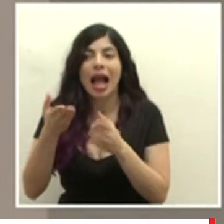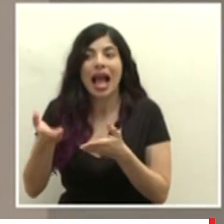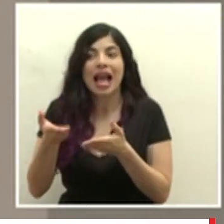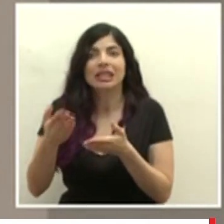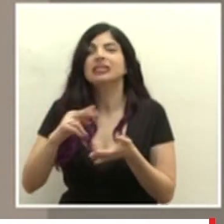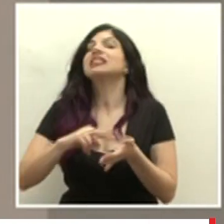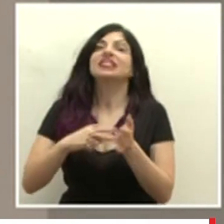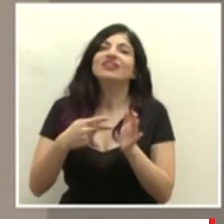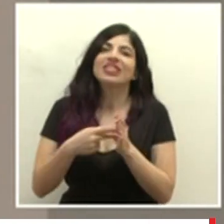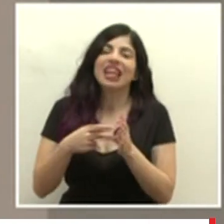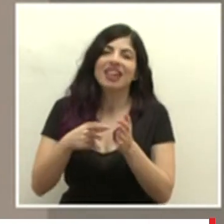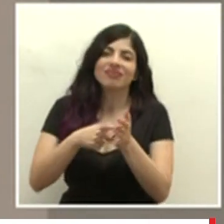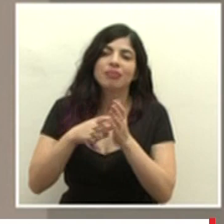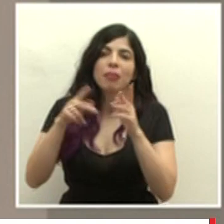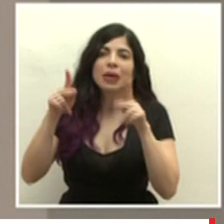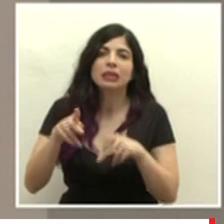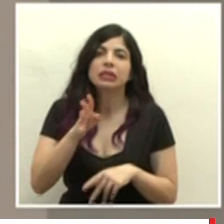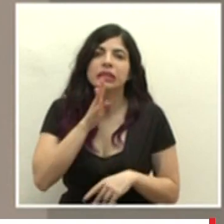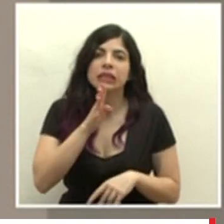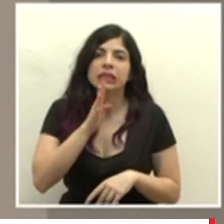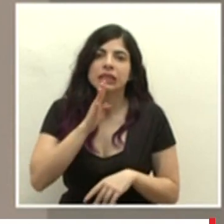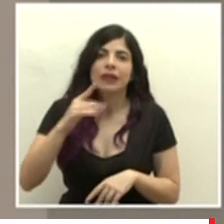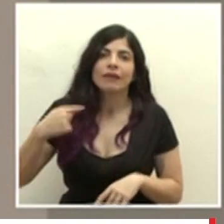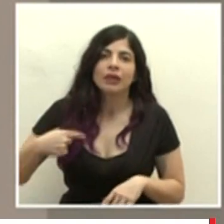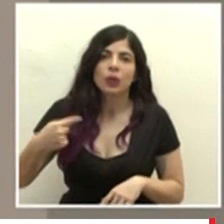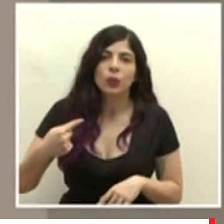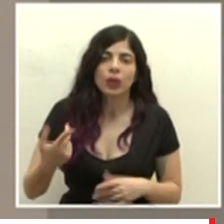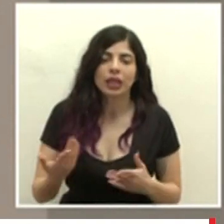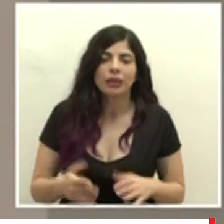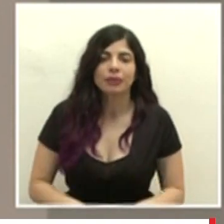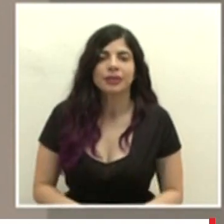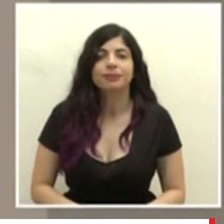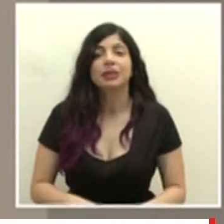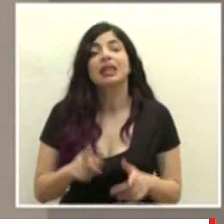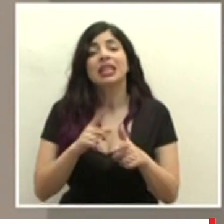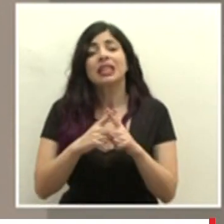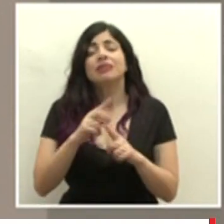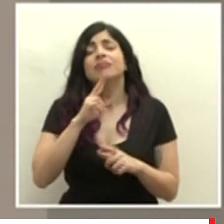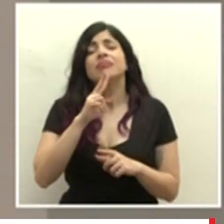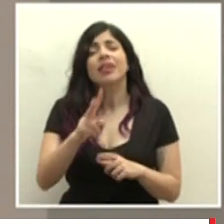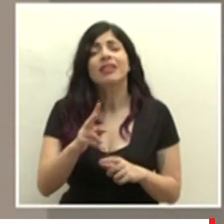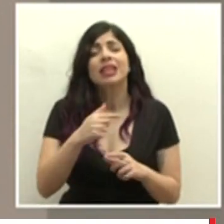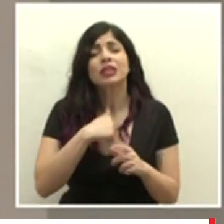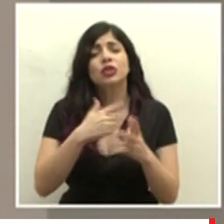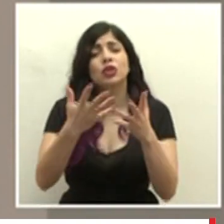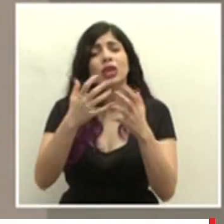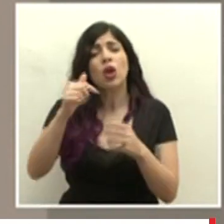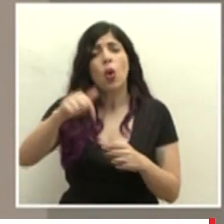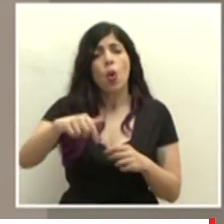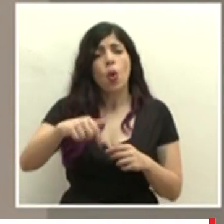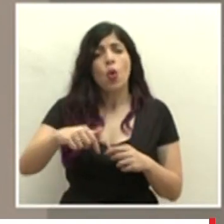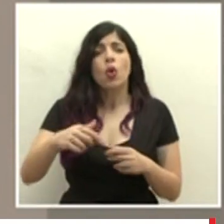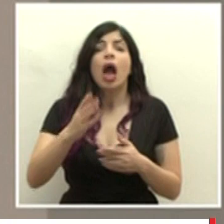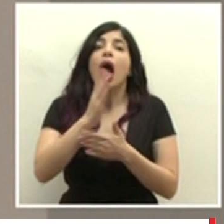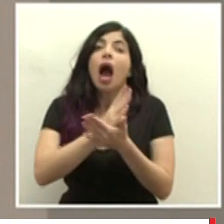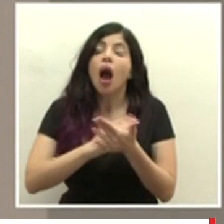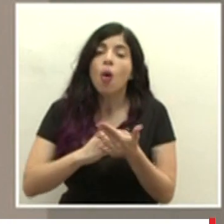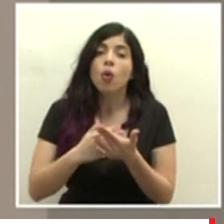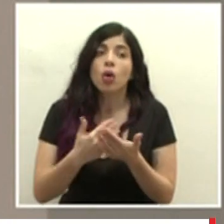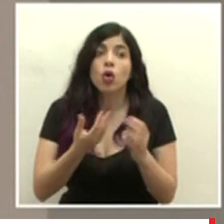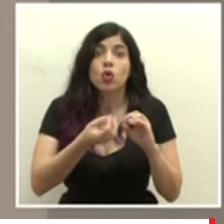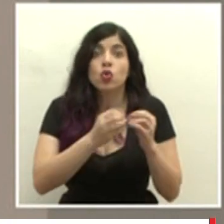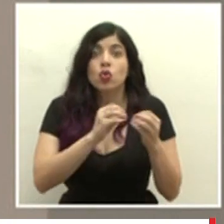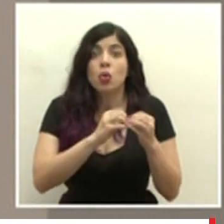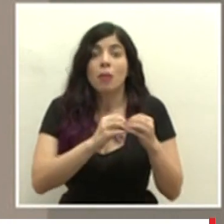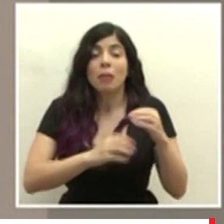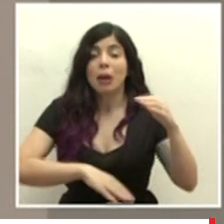conlleva mucho el estar hablando constantemente. Entonces, de verdad que yo quiero hoy, en medio de que tenemos la cifra